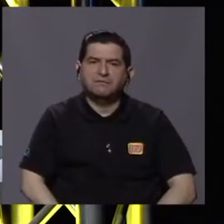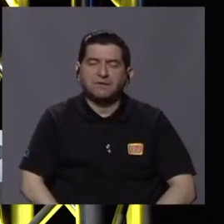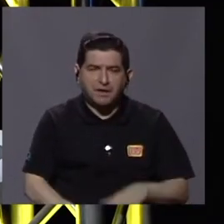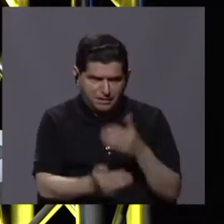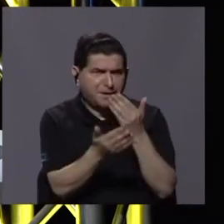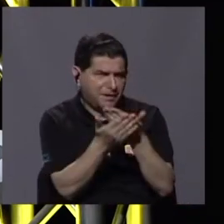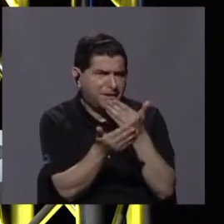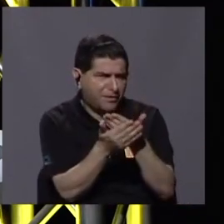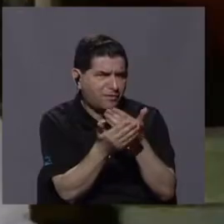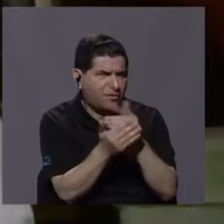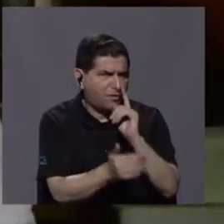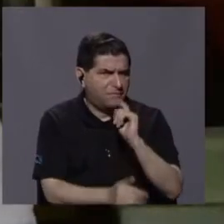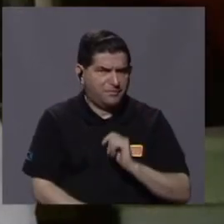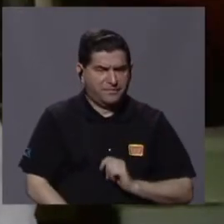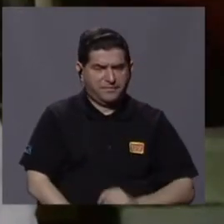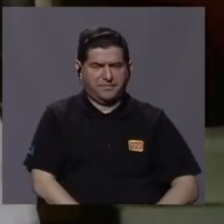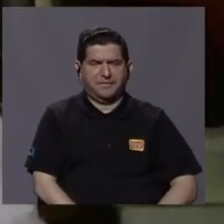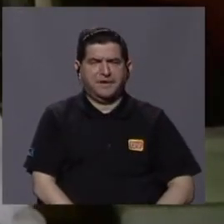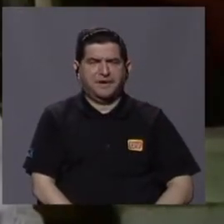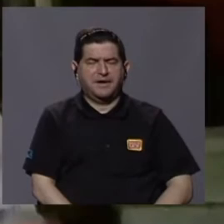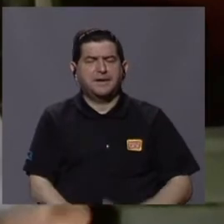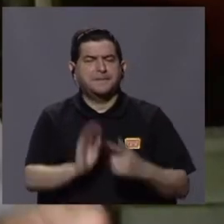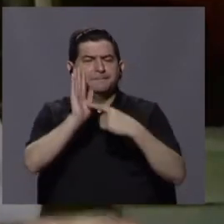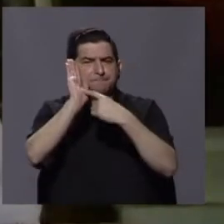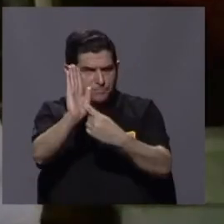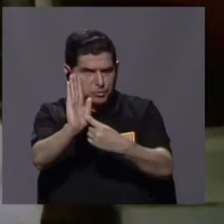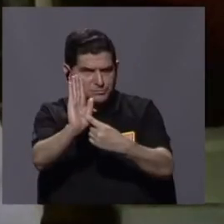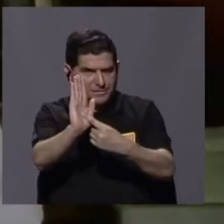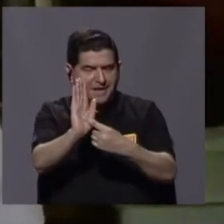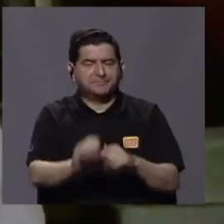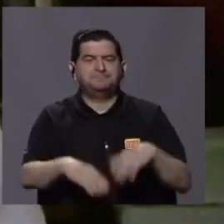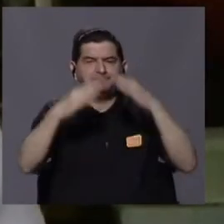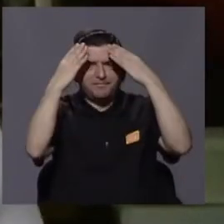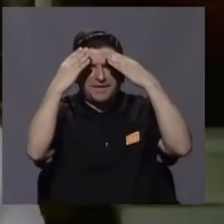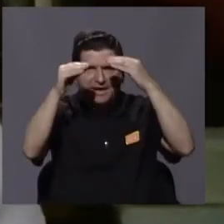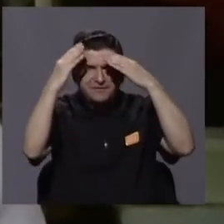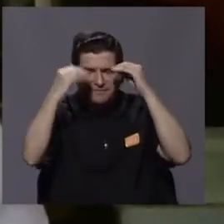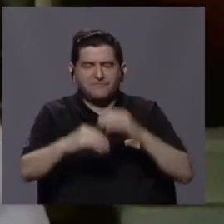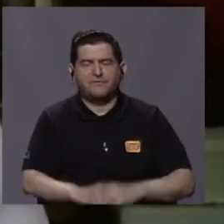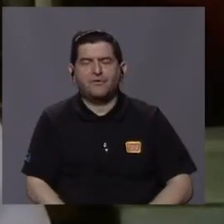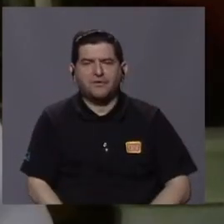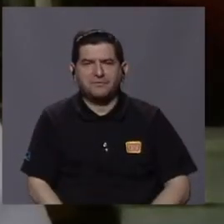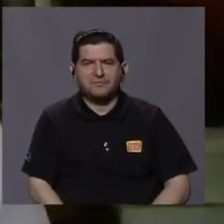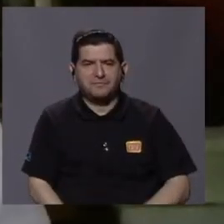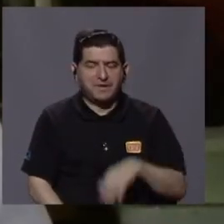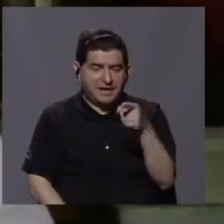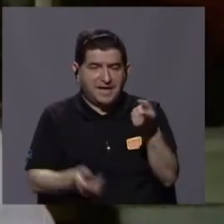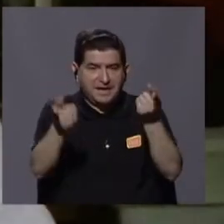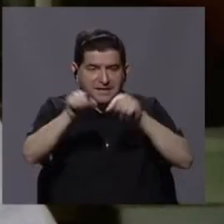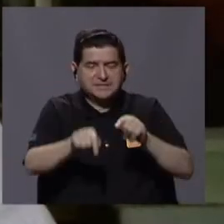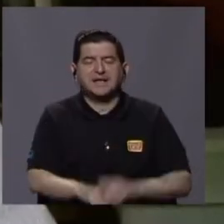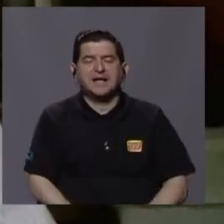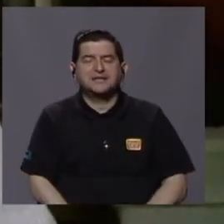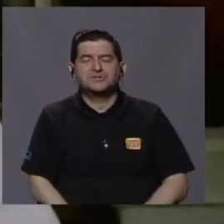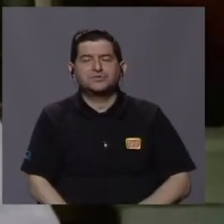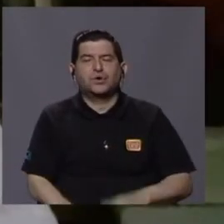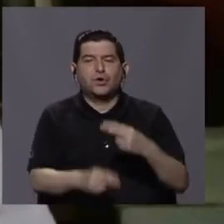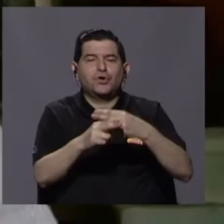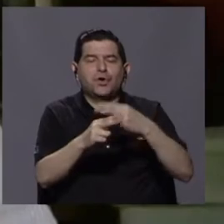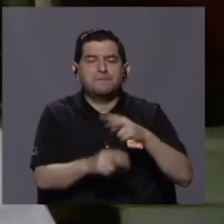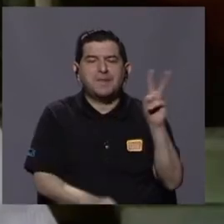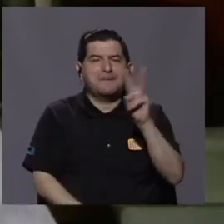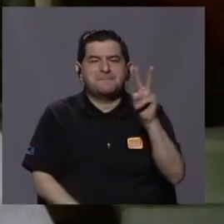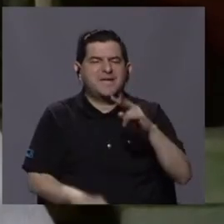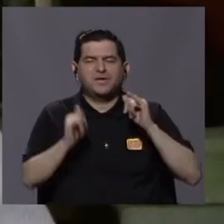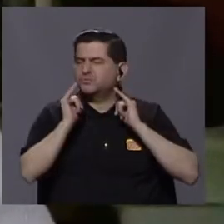corroborar esto hay que hacer notar el informe de oxfam que se llama el virus de la desigualdad que lo